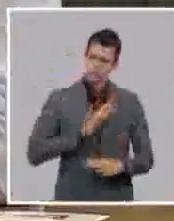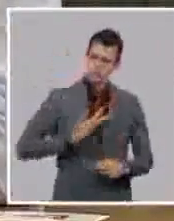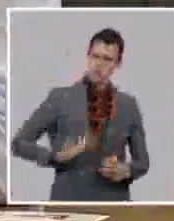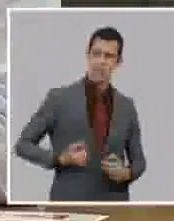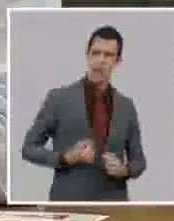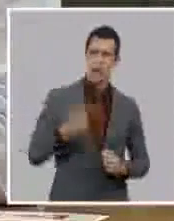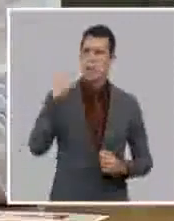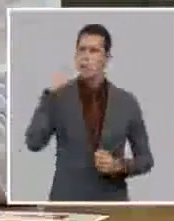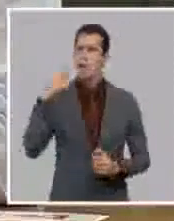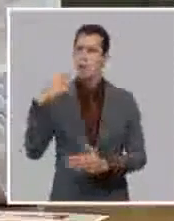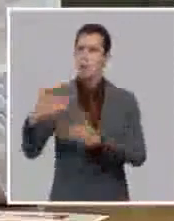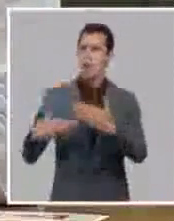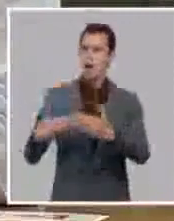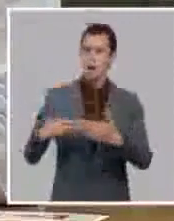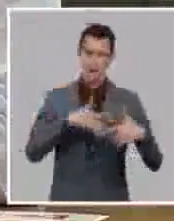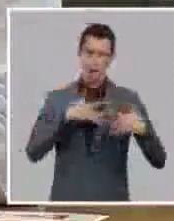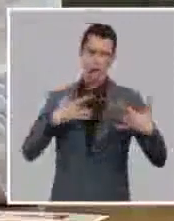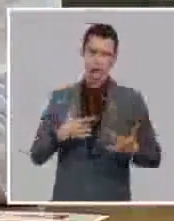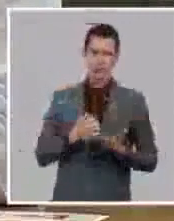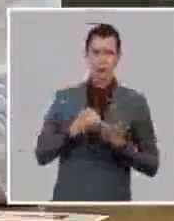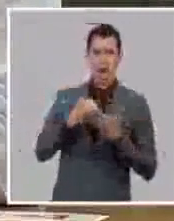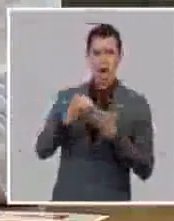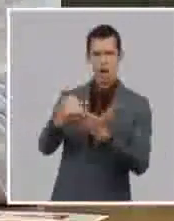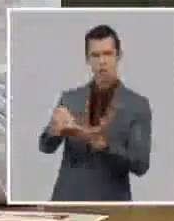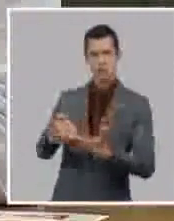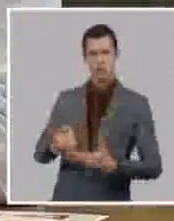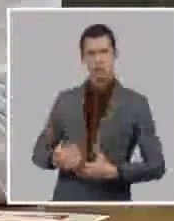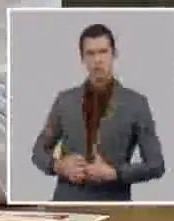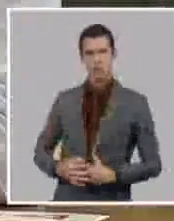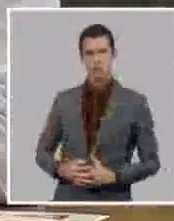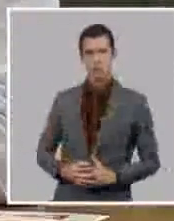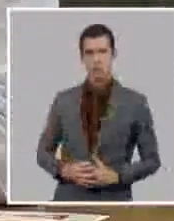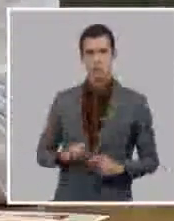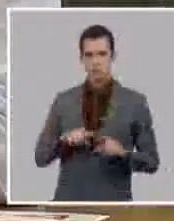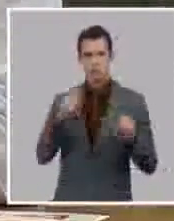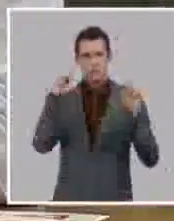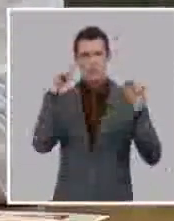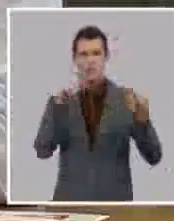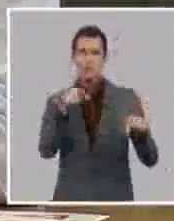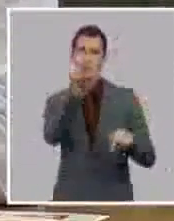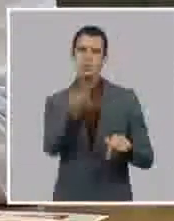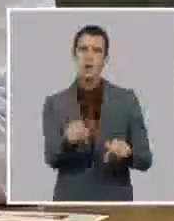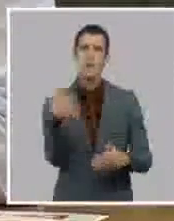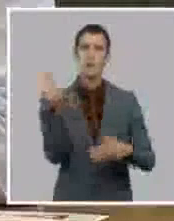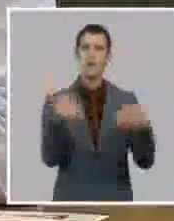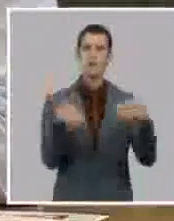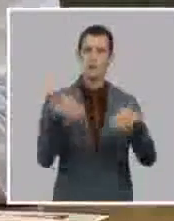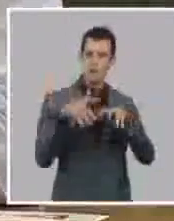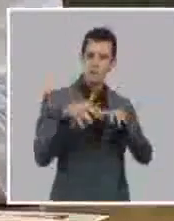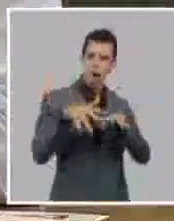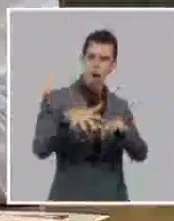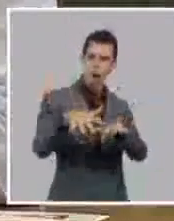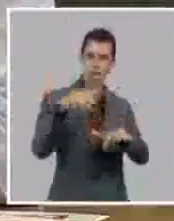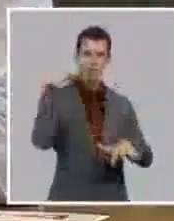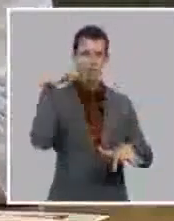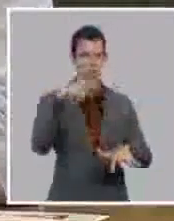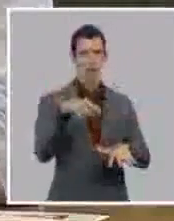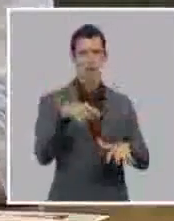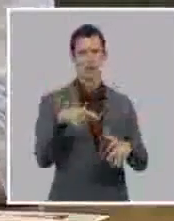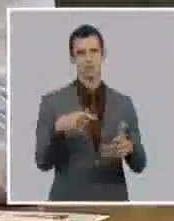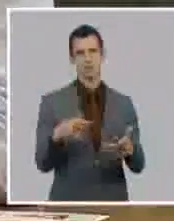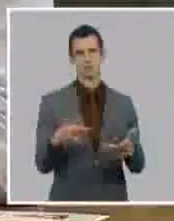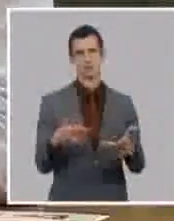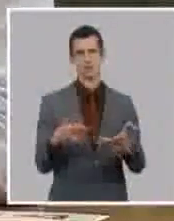Y estas personas acudieron a estos hechos o protagonizaron estos hechos armados, con